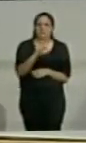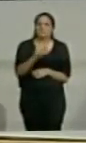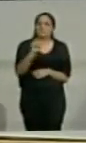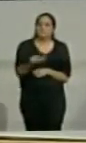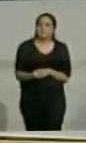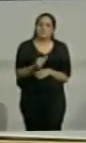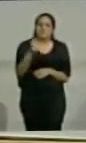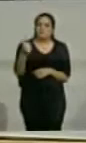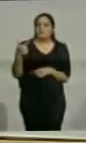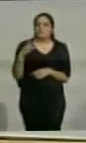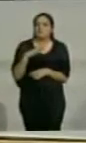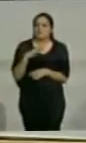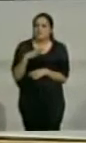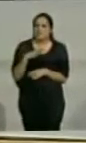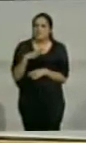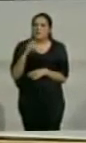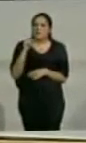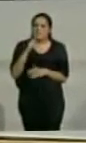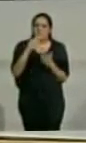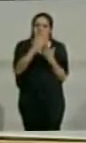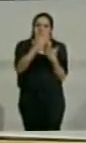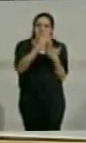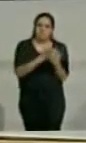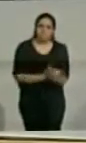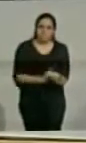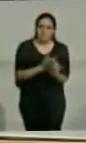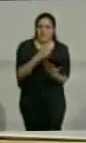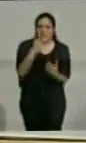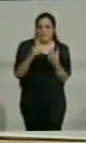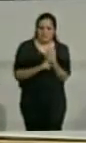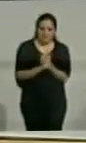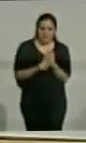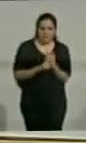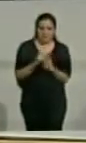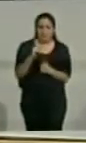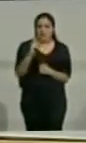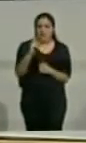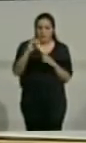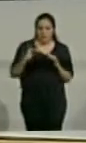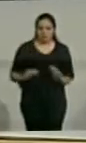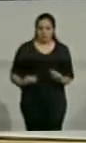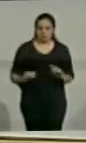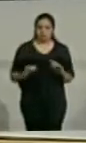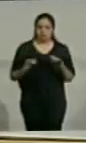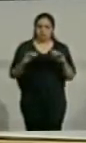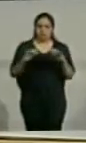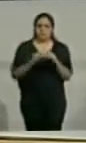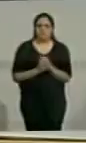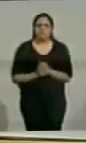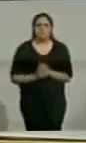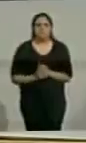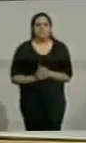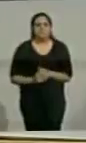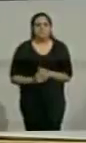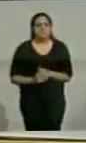suministro, así como para disminuir los riesgos de inundaciones que se tienen en esta zona.